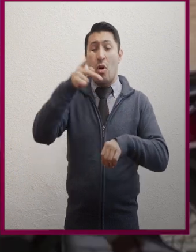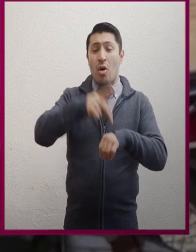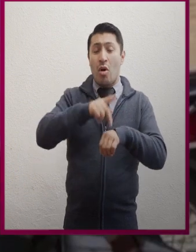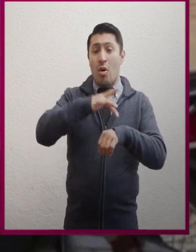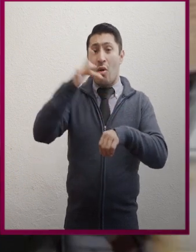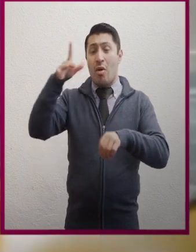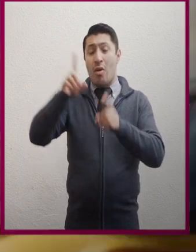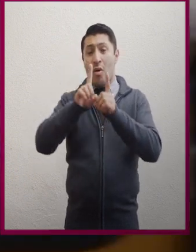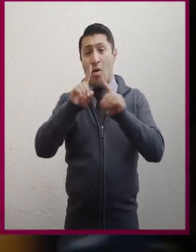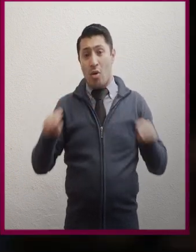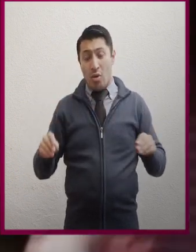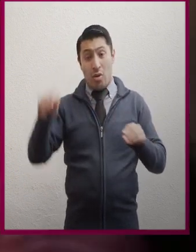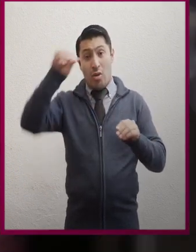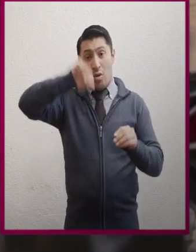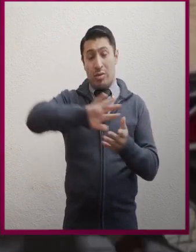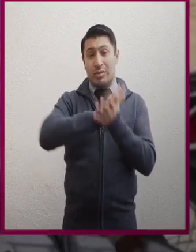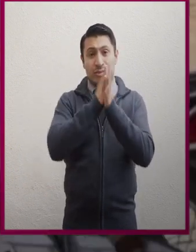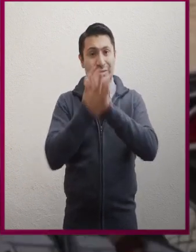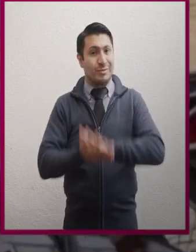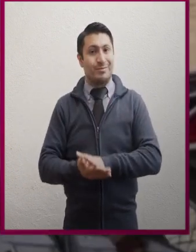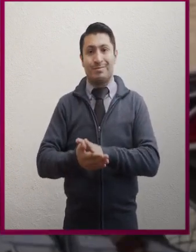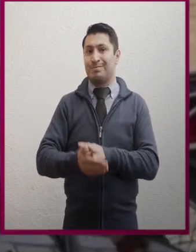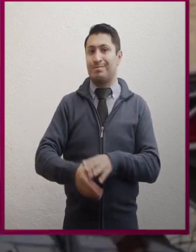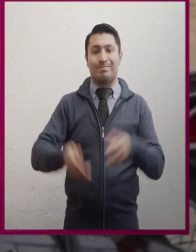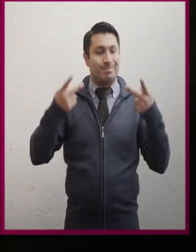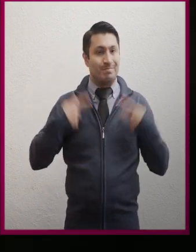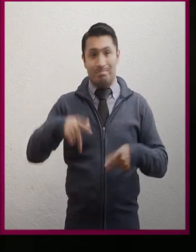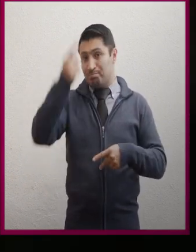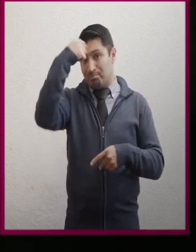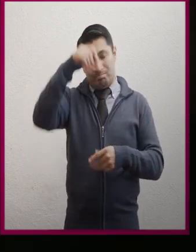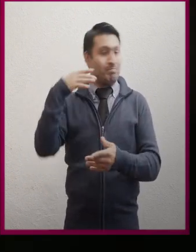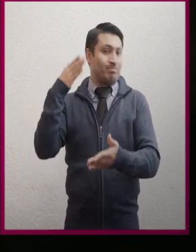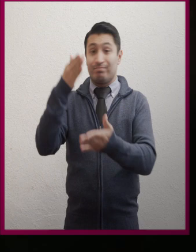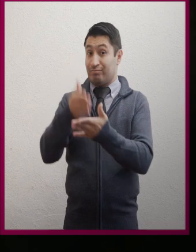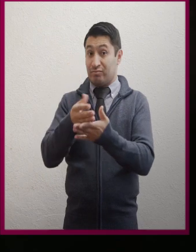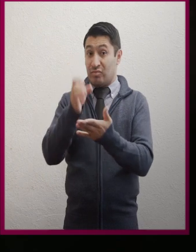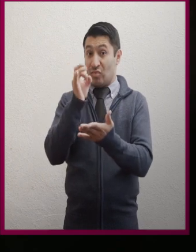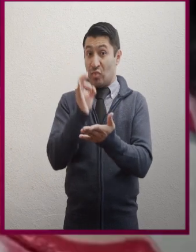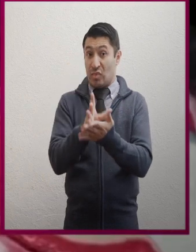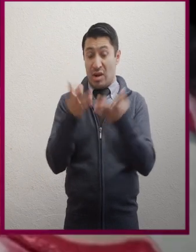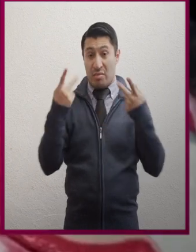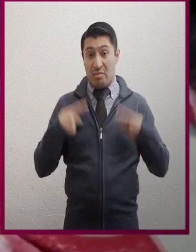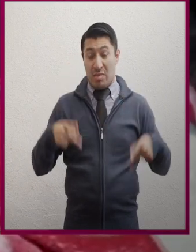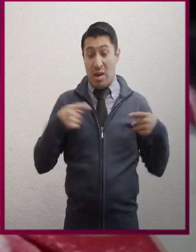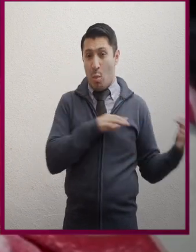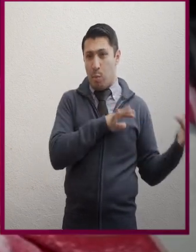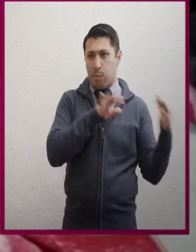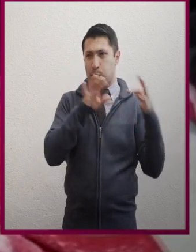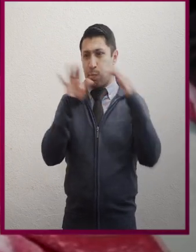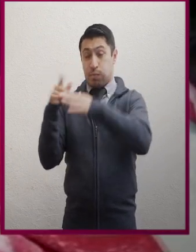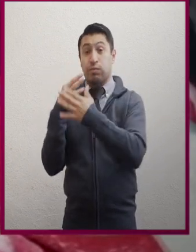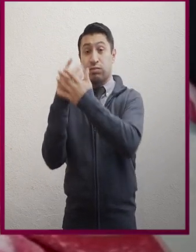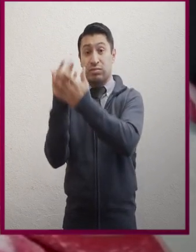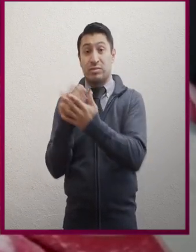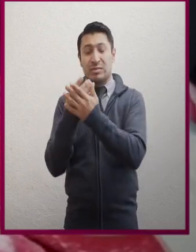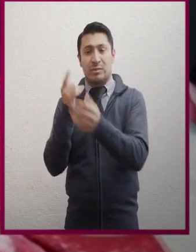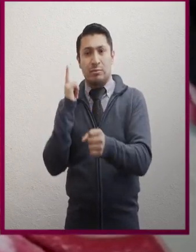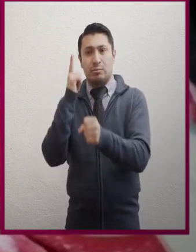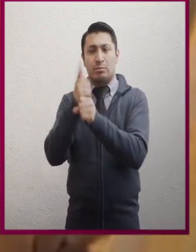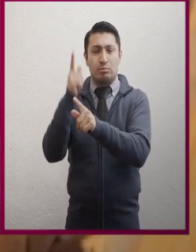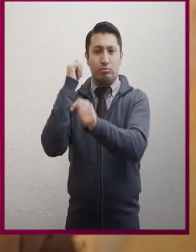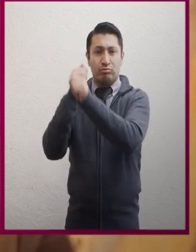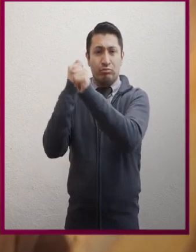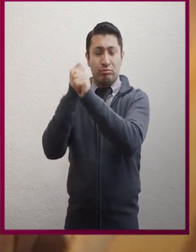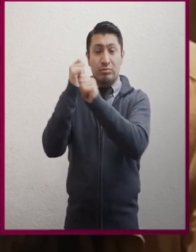la frecuentan los turistas, sino los migrantes que a sus afueras esperan encontrar un transporte que les permita continuar su